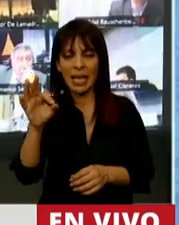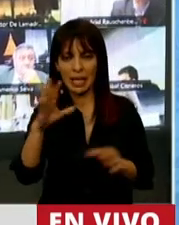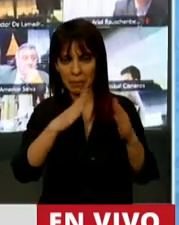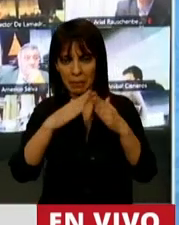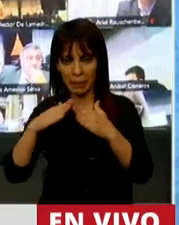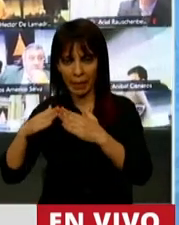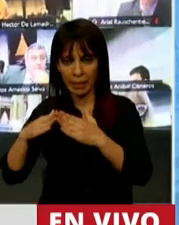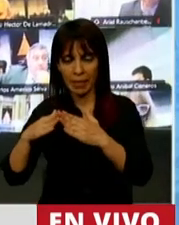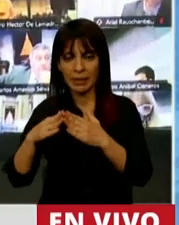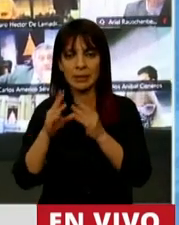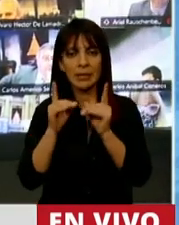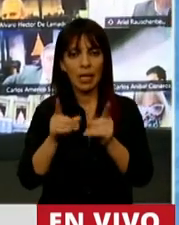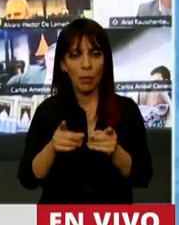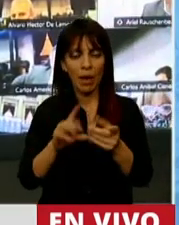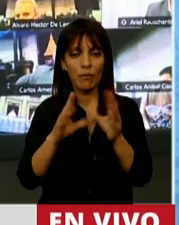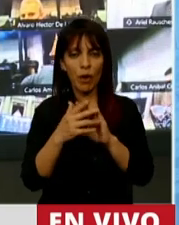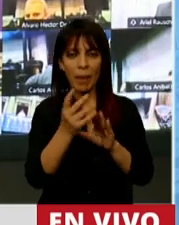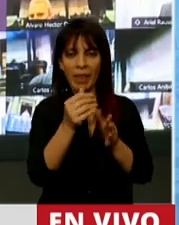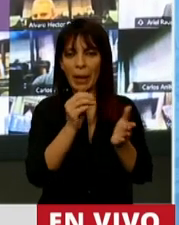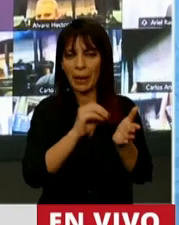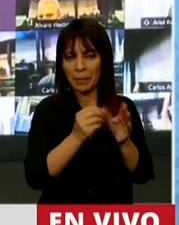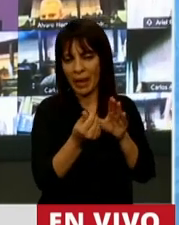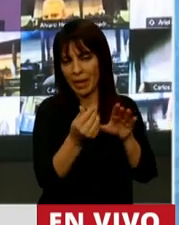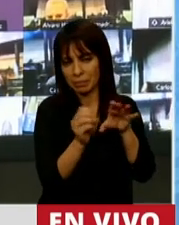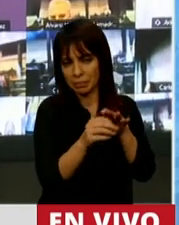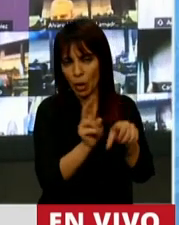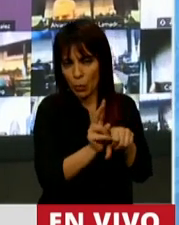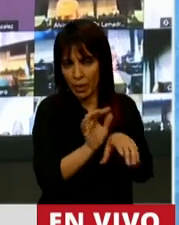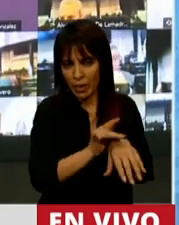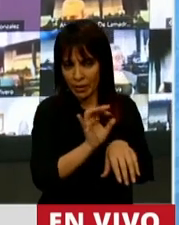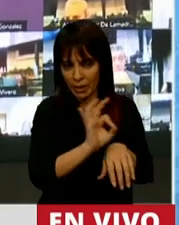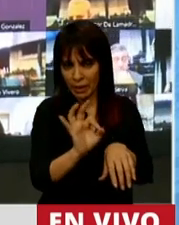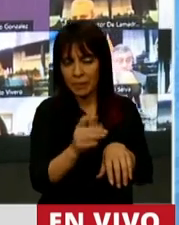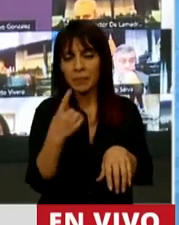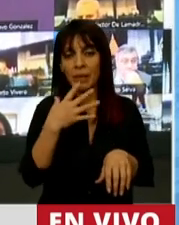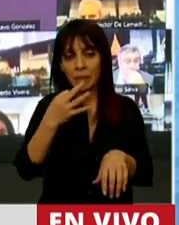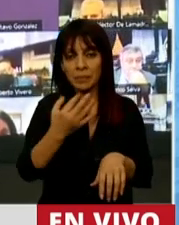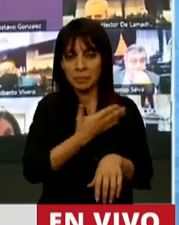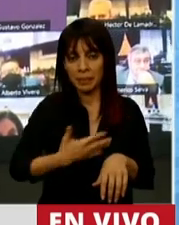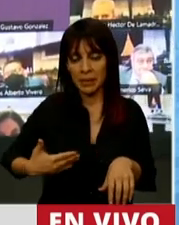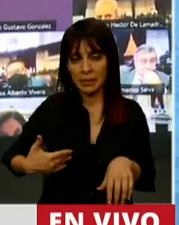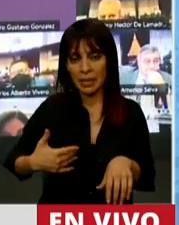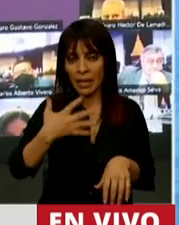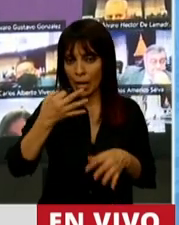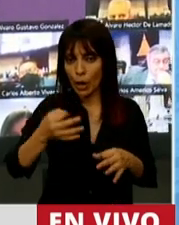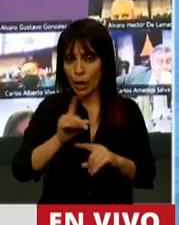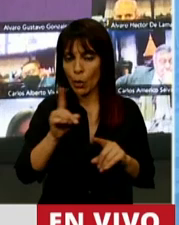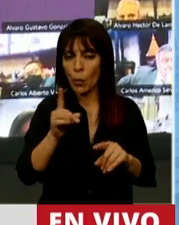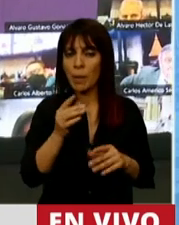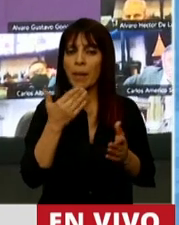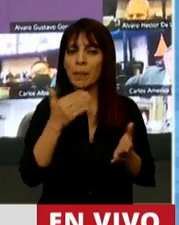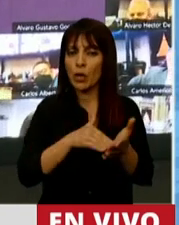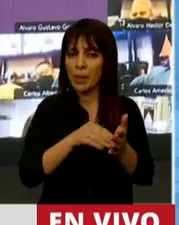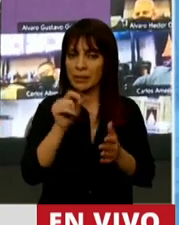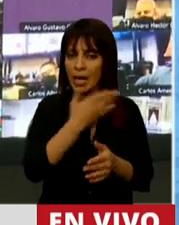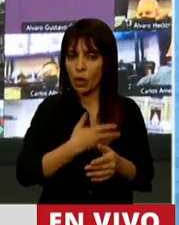incluso con una forma de fideicomiso, la verdad que el presidente no le está cumpliendo todavía la promesa que le hizo al gobernador. Todavía